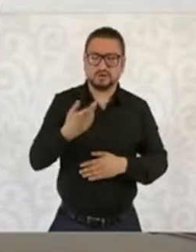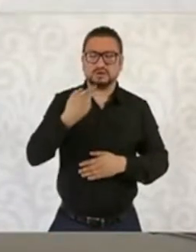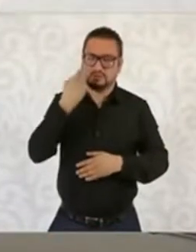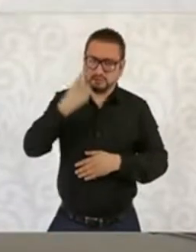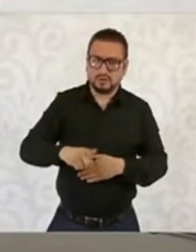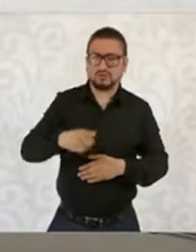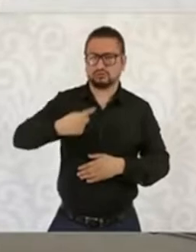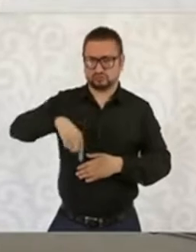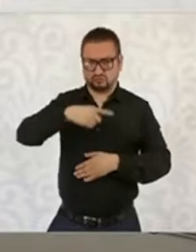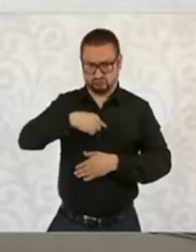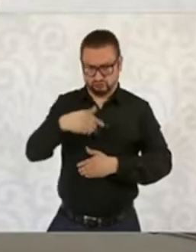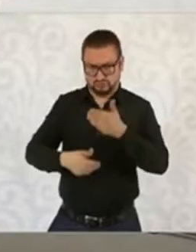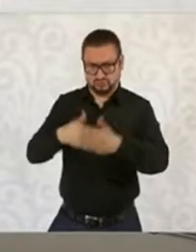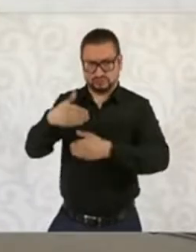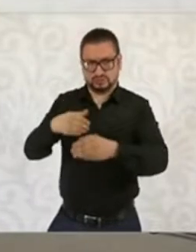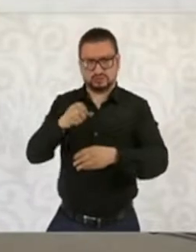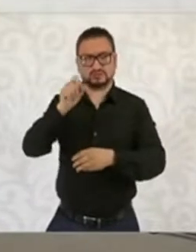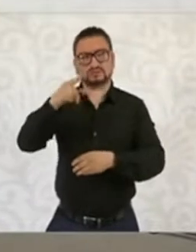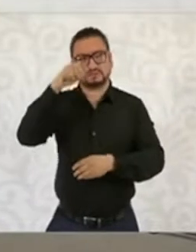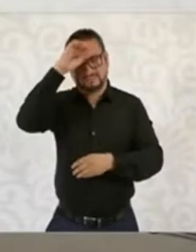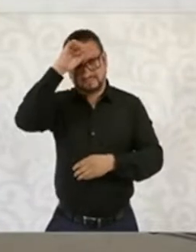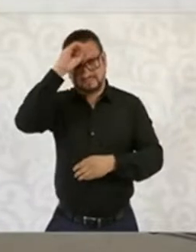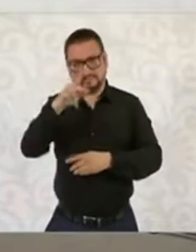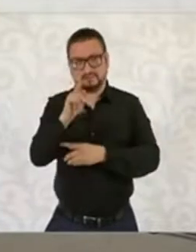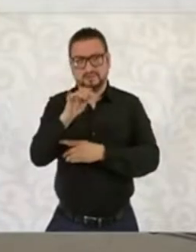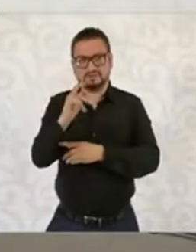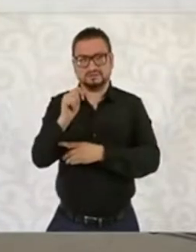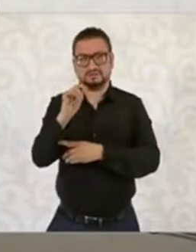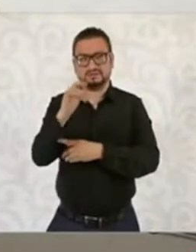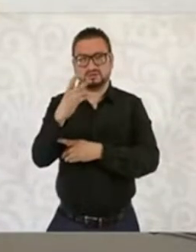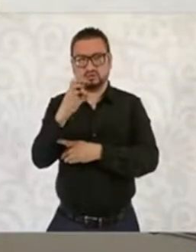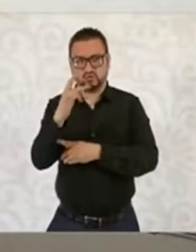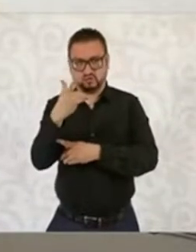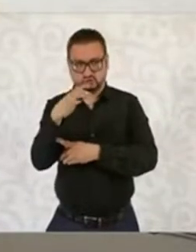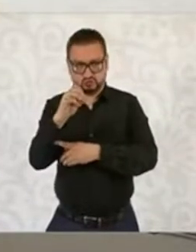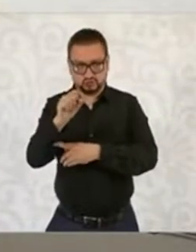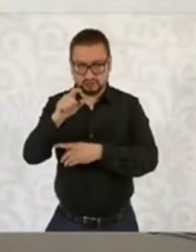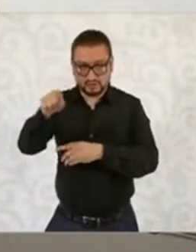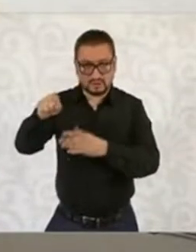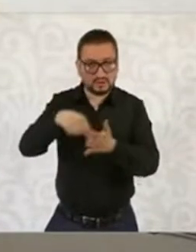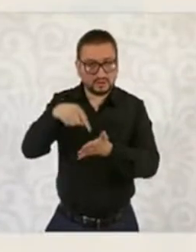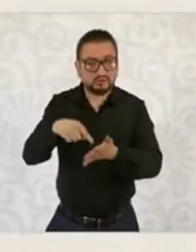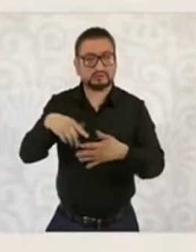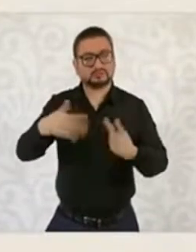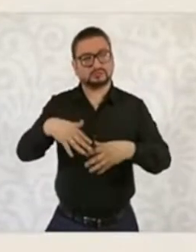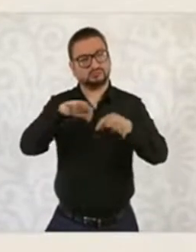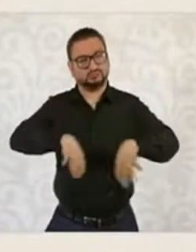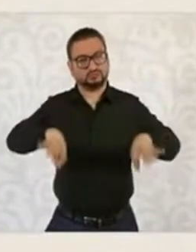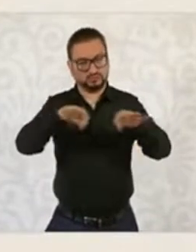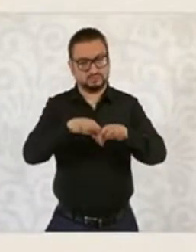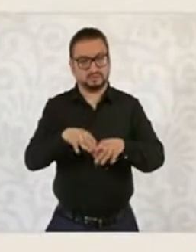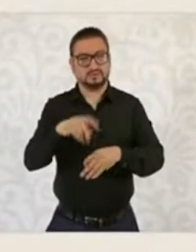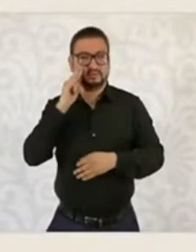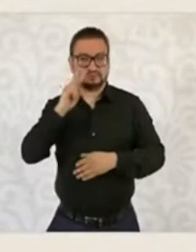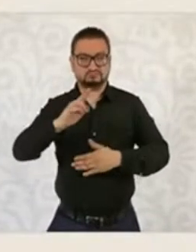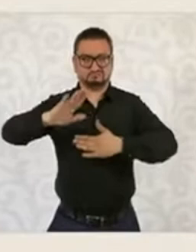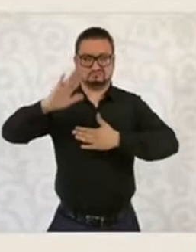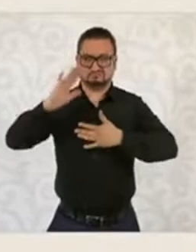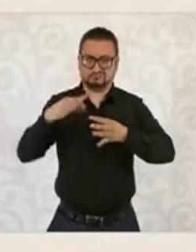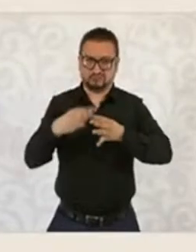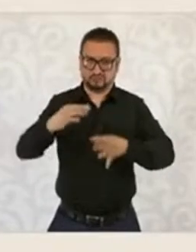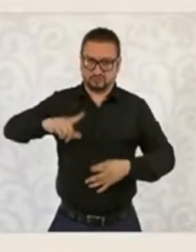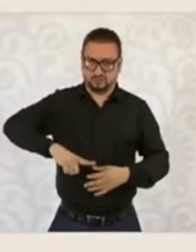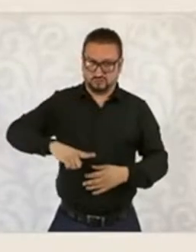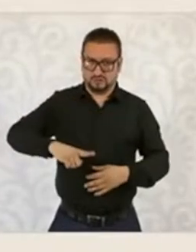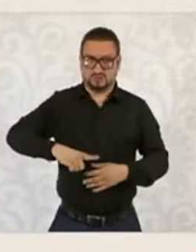caso de la mina de Pasta de Conchos. Como saben, pues es un caso muy emblemático. Este es parte de los compromisos también de